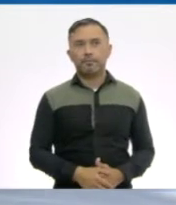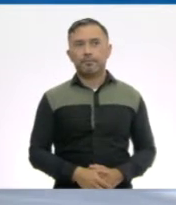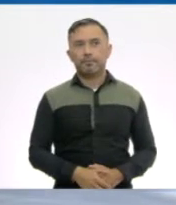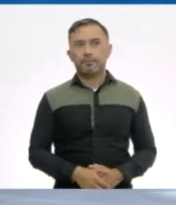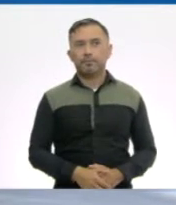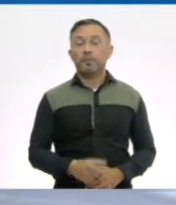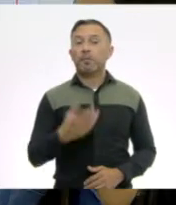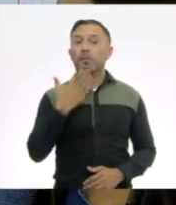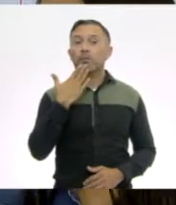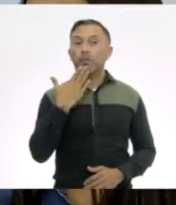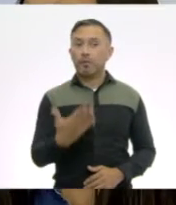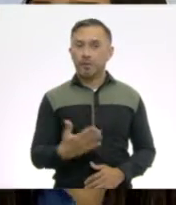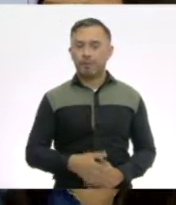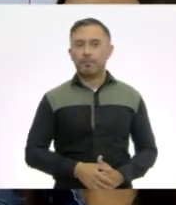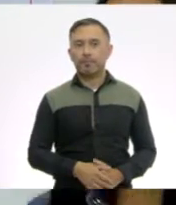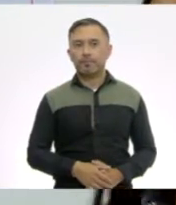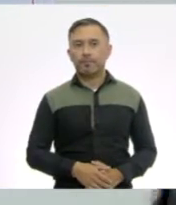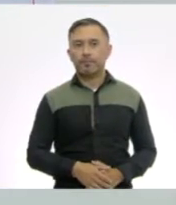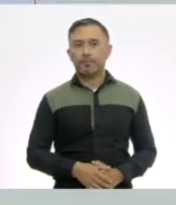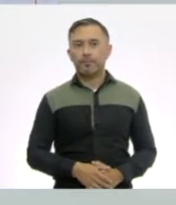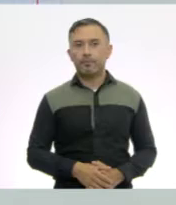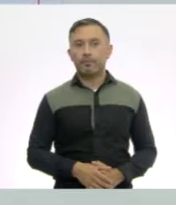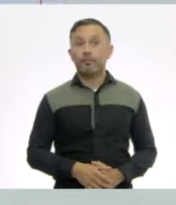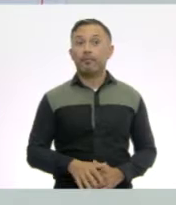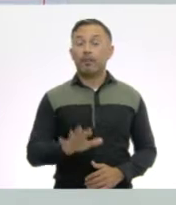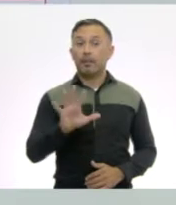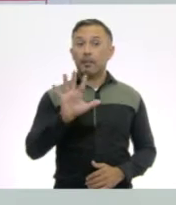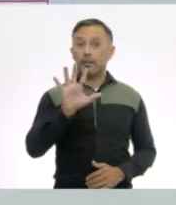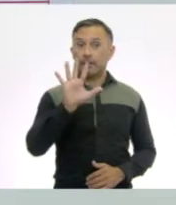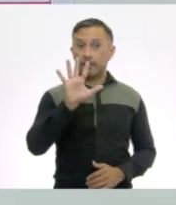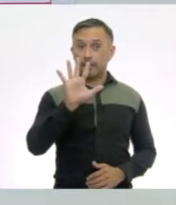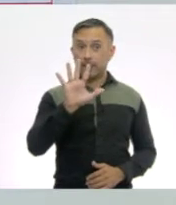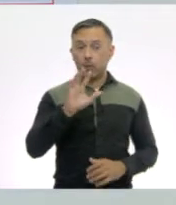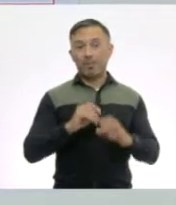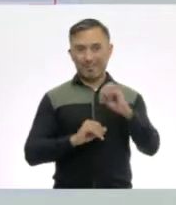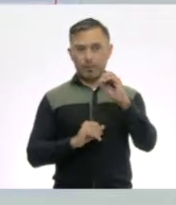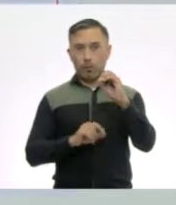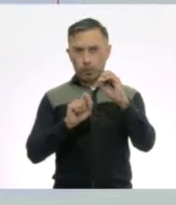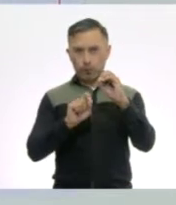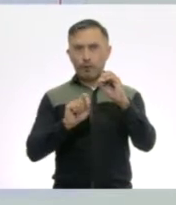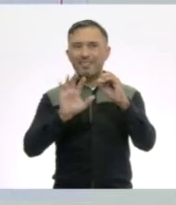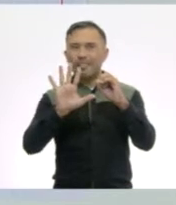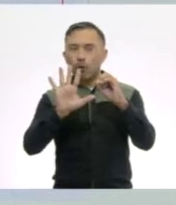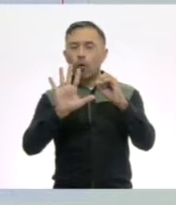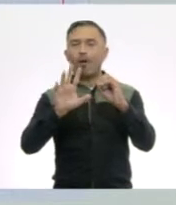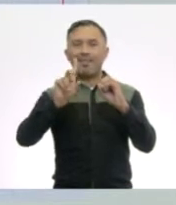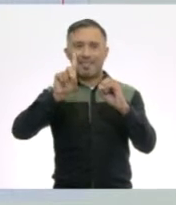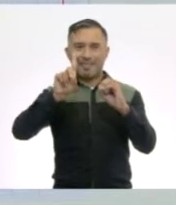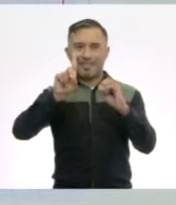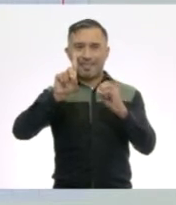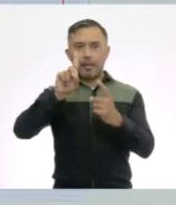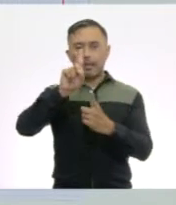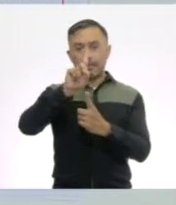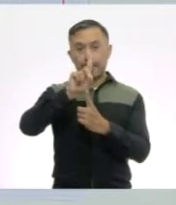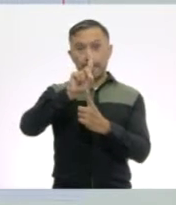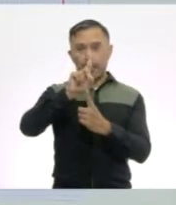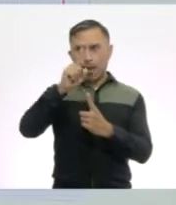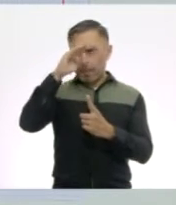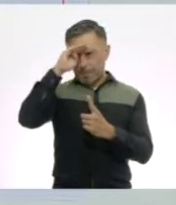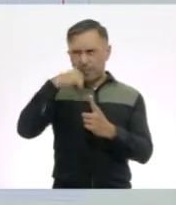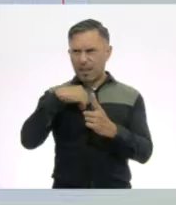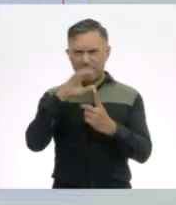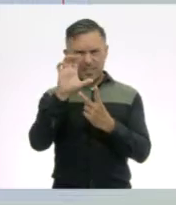Muy bien. Ahí está. Mi 5 décimos. Así es. Y yo hace rato le quería poner centésimos, pues